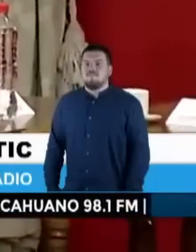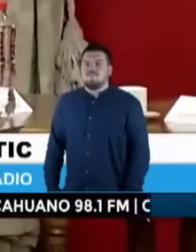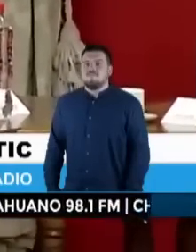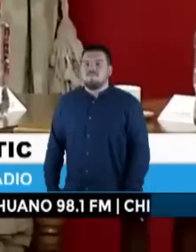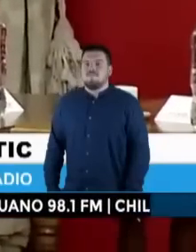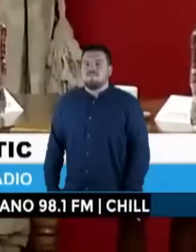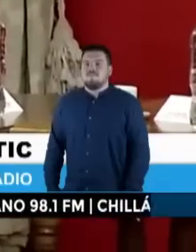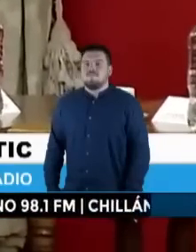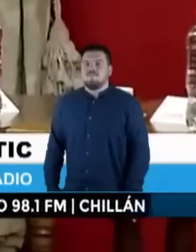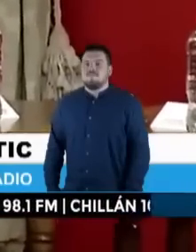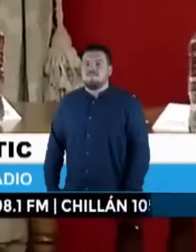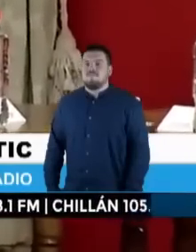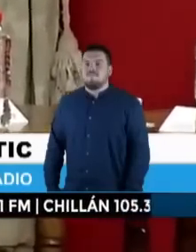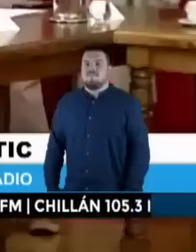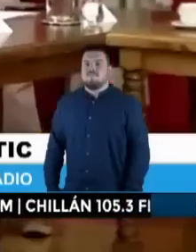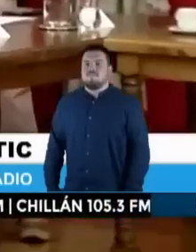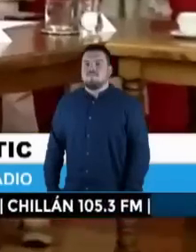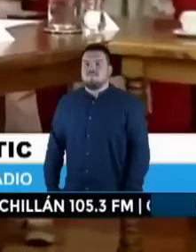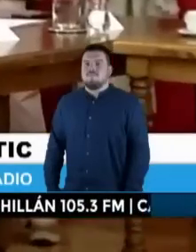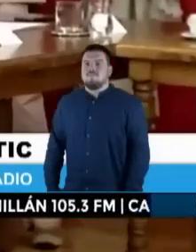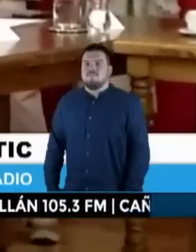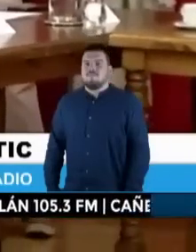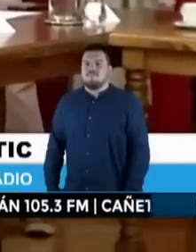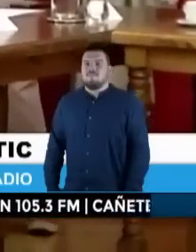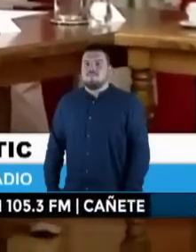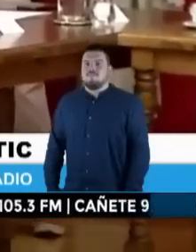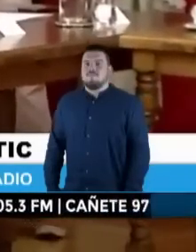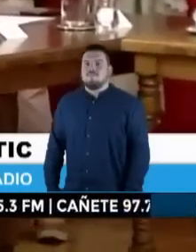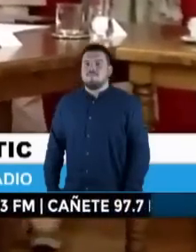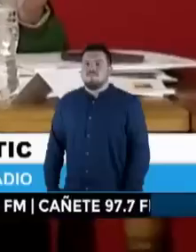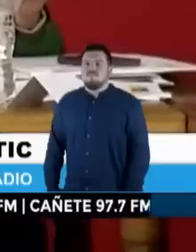salir beneficiado en el futuro cambio de gabinete, sobre todo pensando